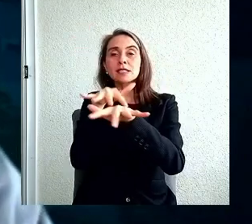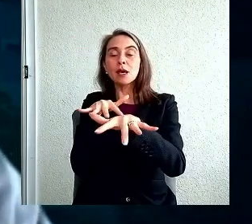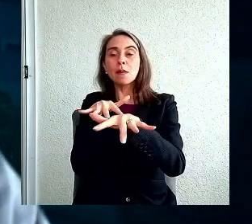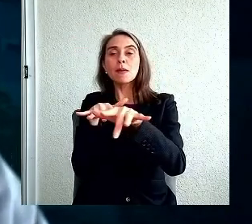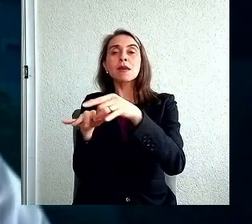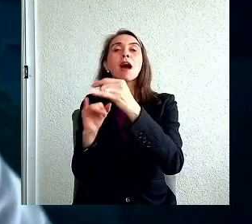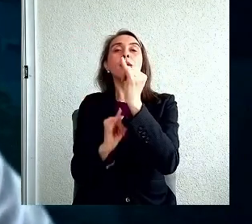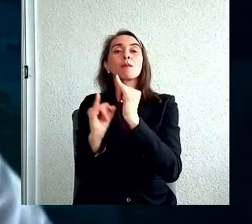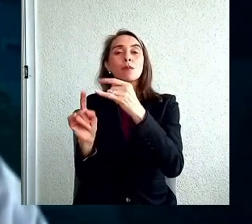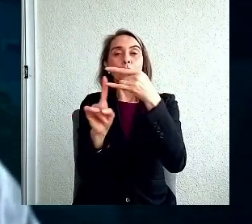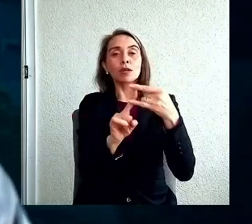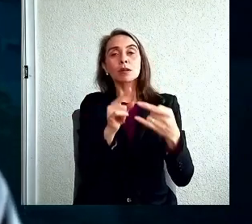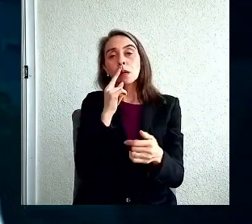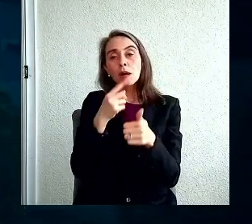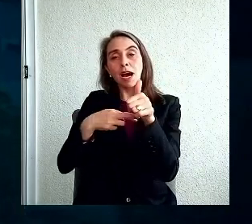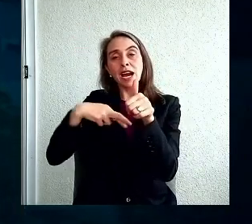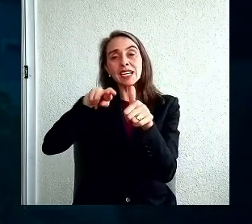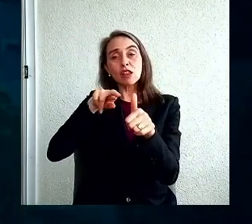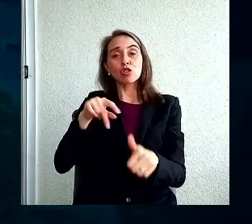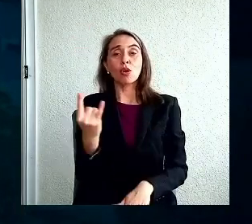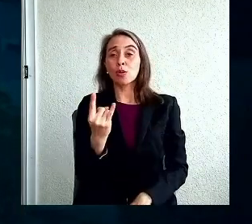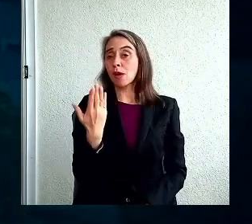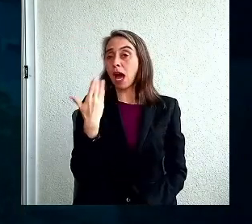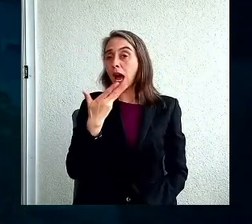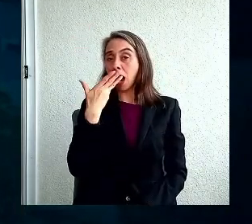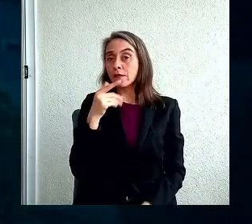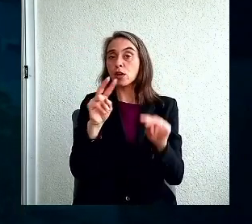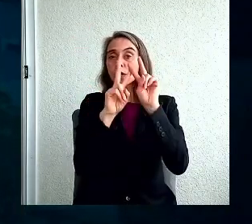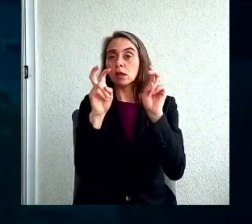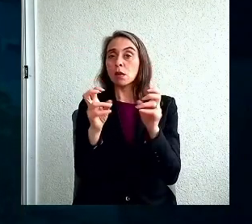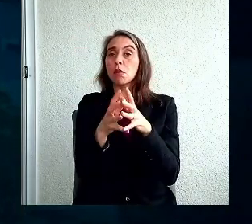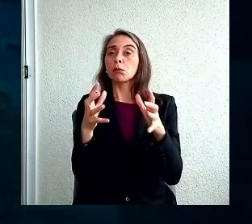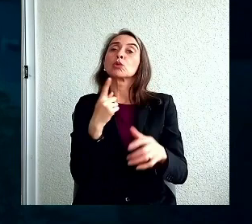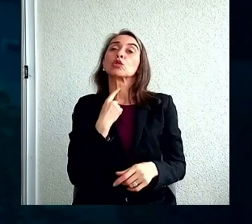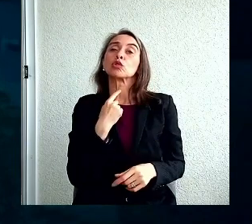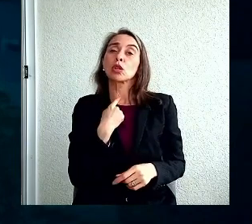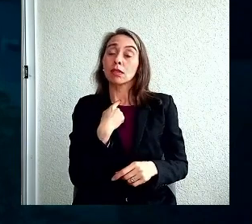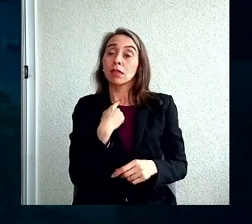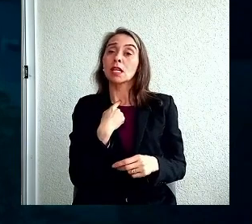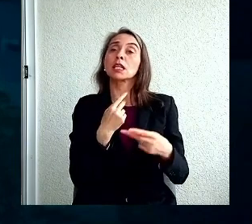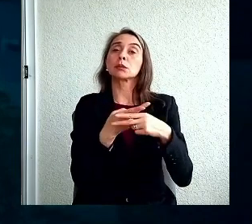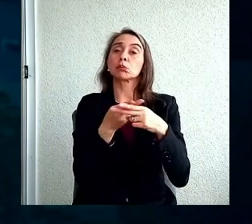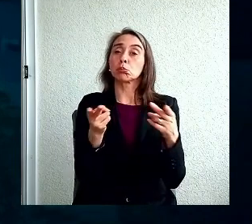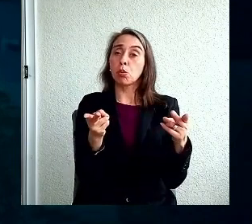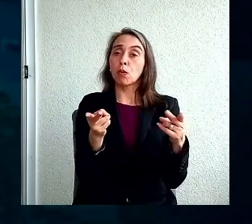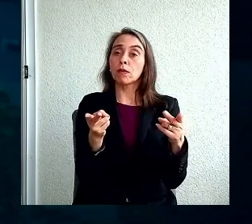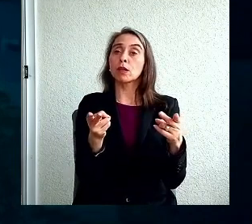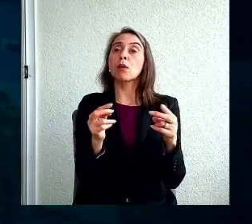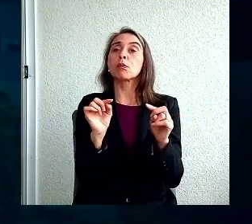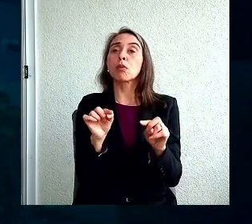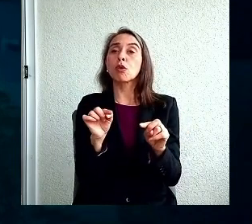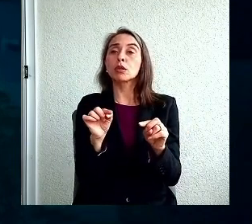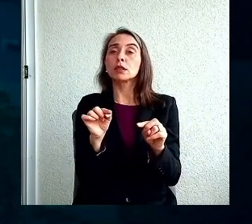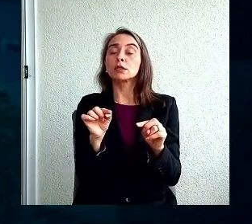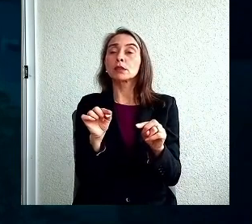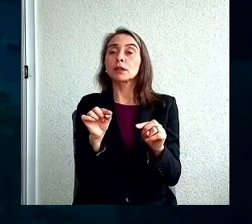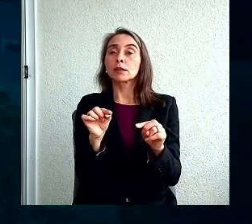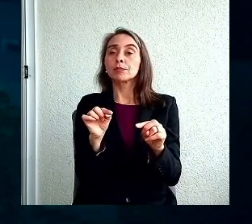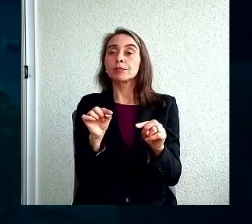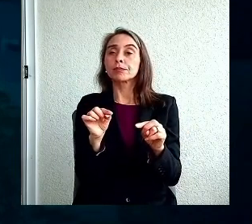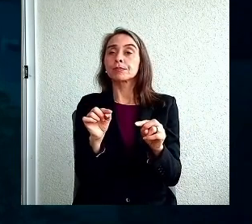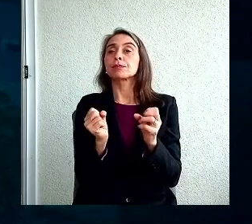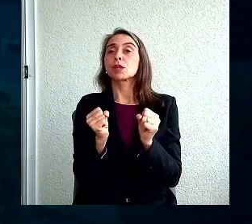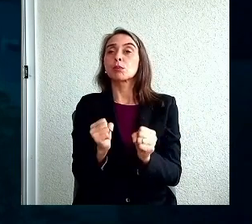que concita muchísimo interés público por la relevancia que toma esto en cuanto puede afectar nuestra calidad de vida en el